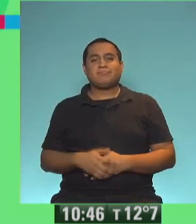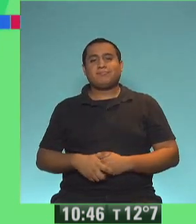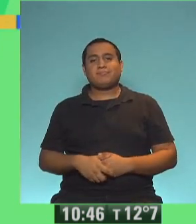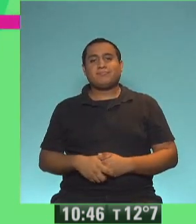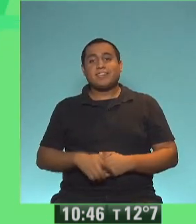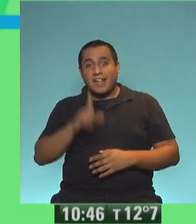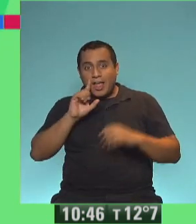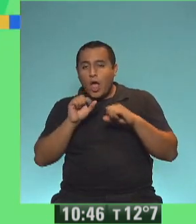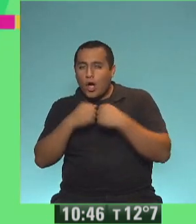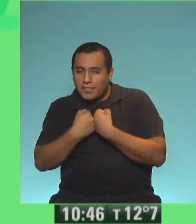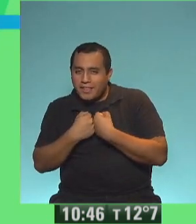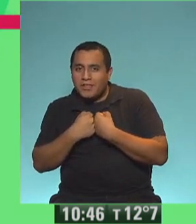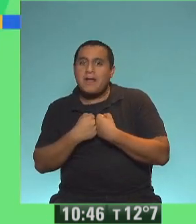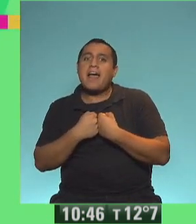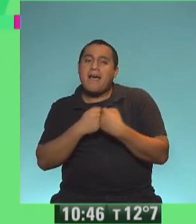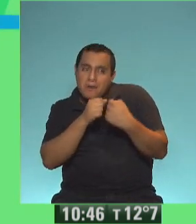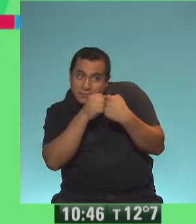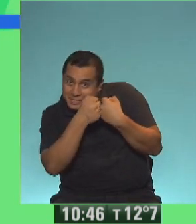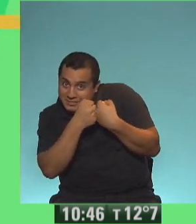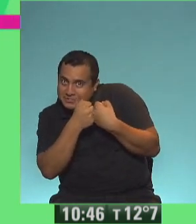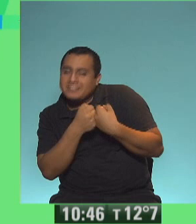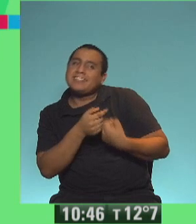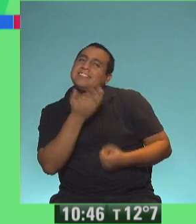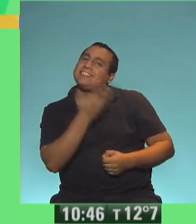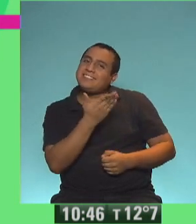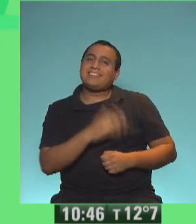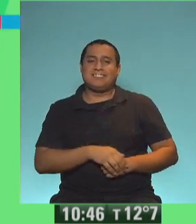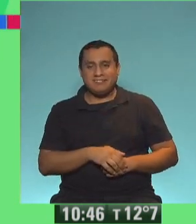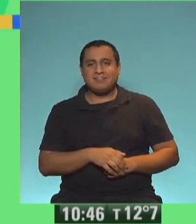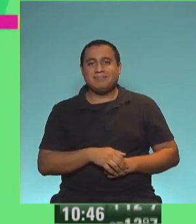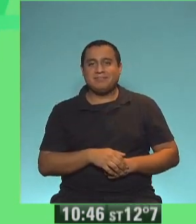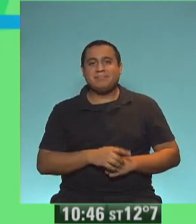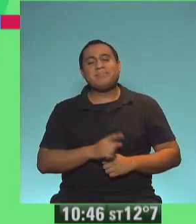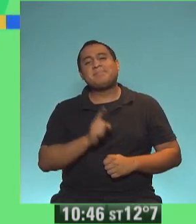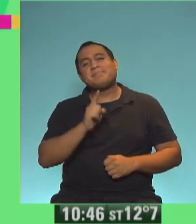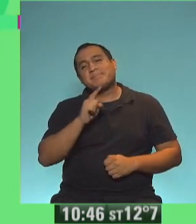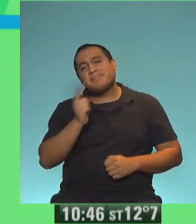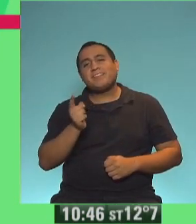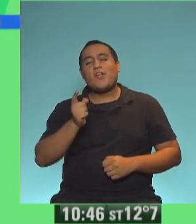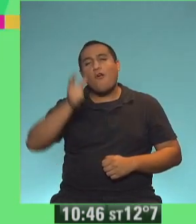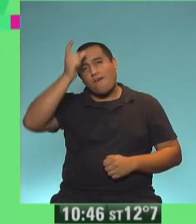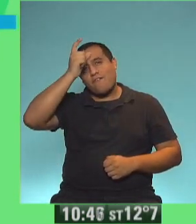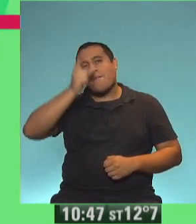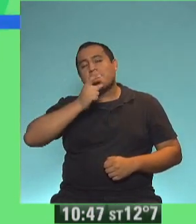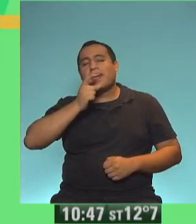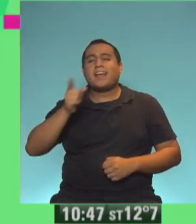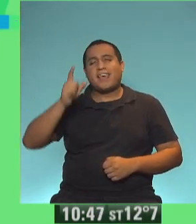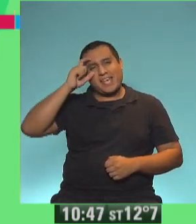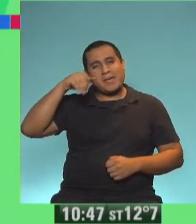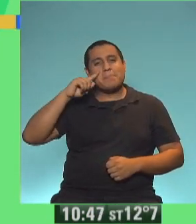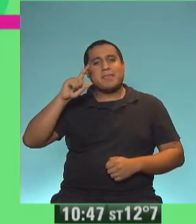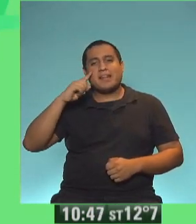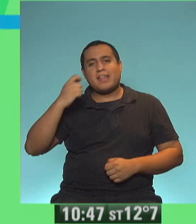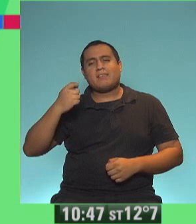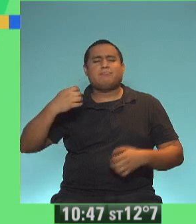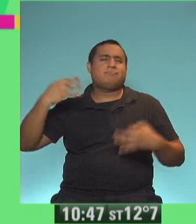Está escondido. Mirá, piedra libre. Piedra libre para vos. La bombera Emilia. Me encantó.